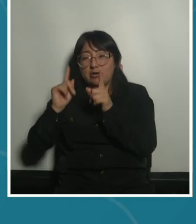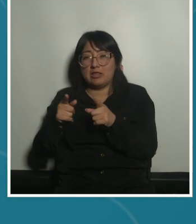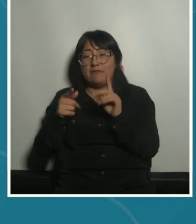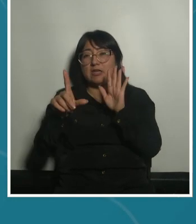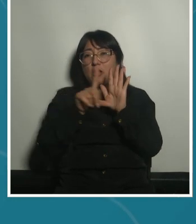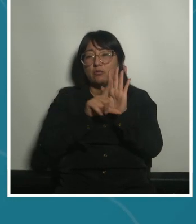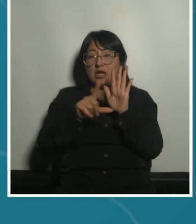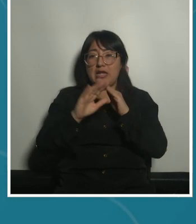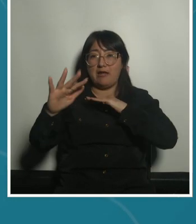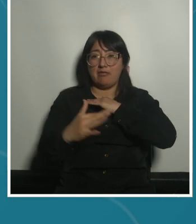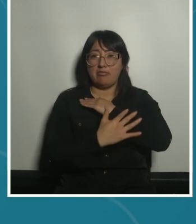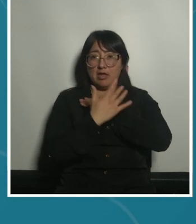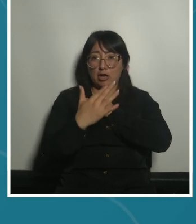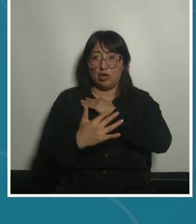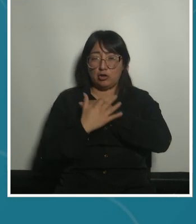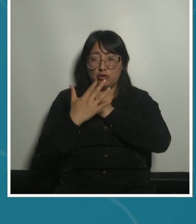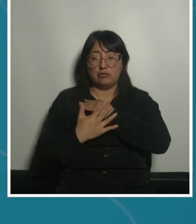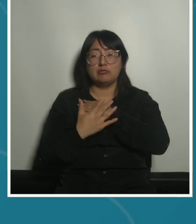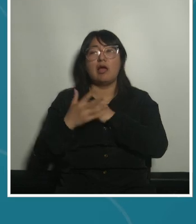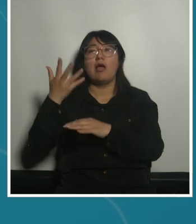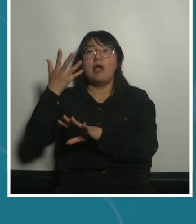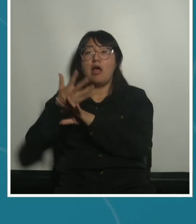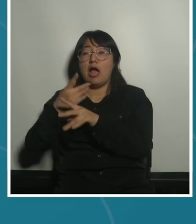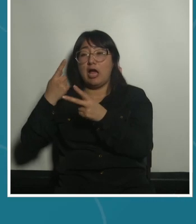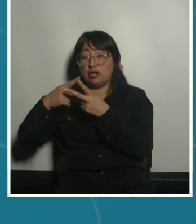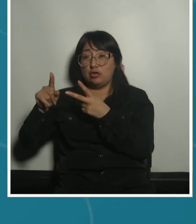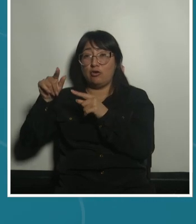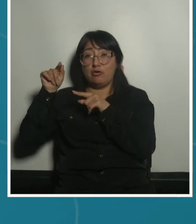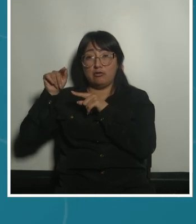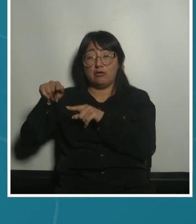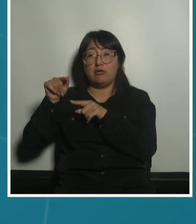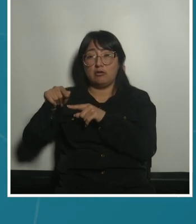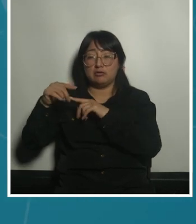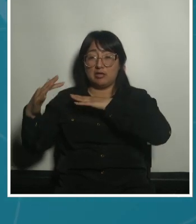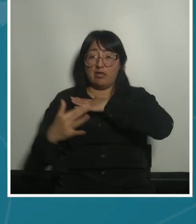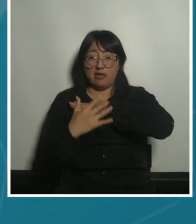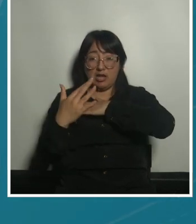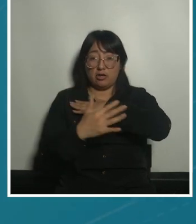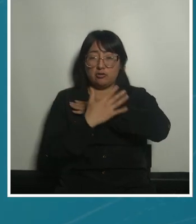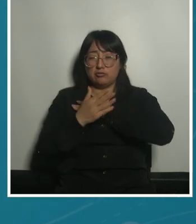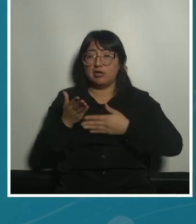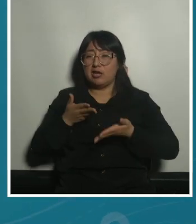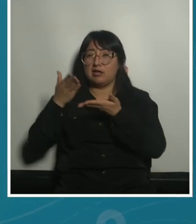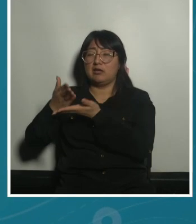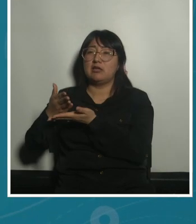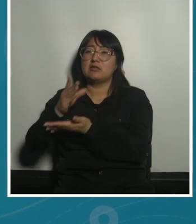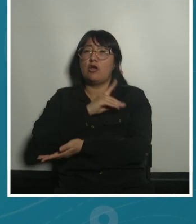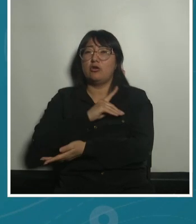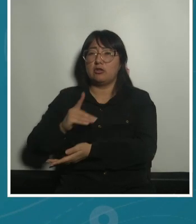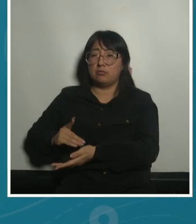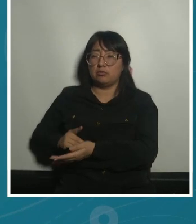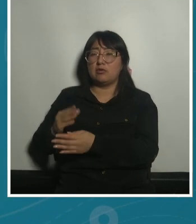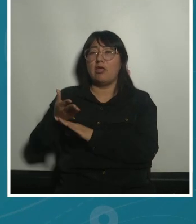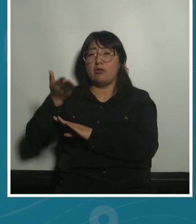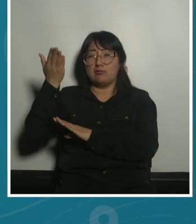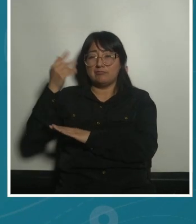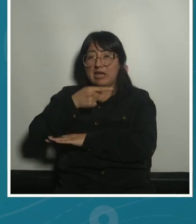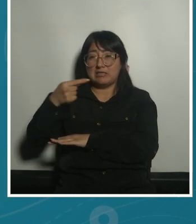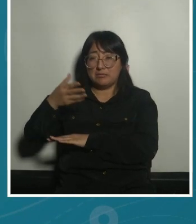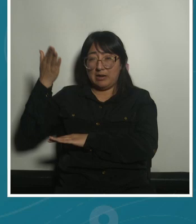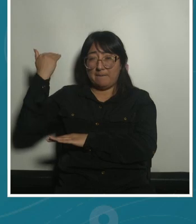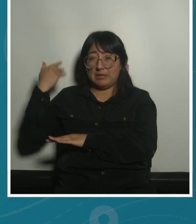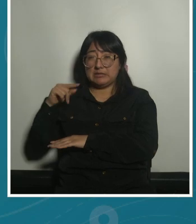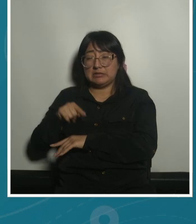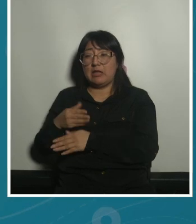de costas. Hay una moción parlamentaria en gestión integrada de las costeras que ingresaron los diputados hace 2 semanas, una ley de costas que